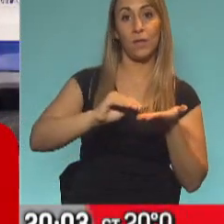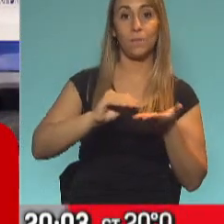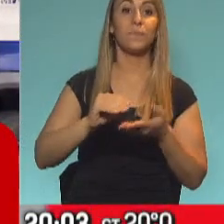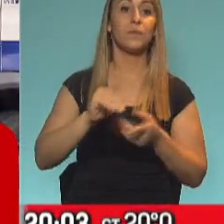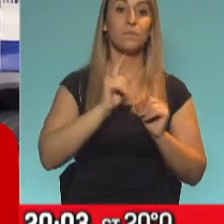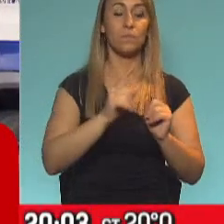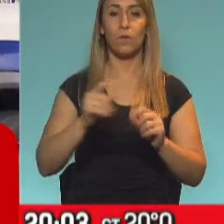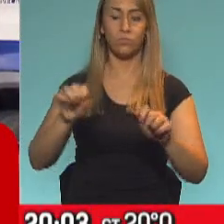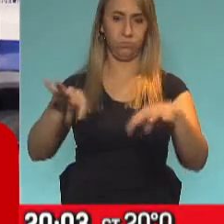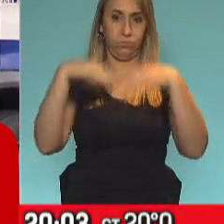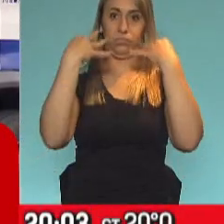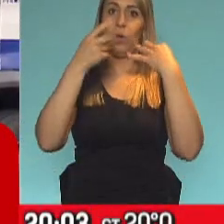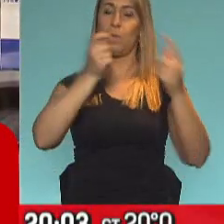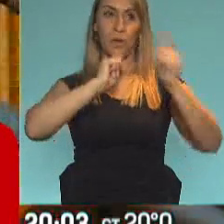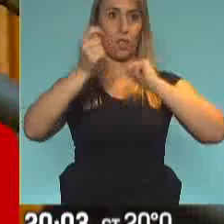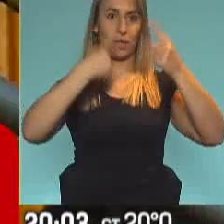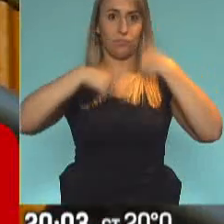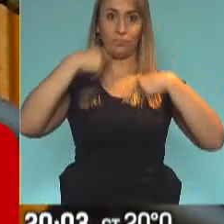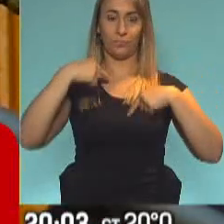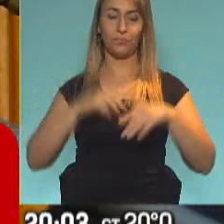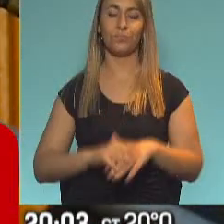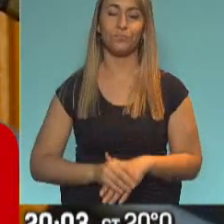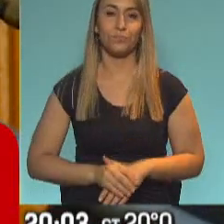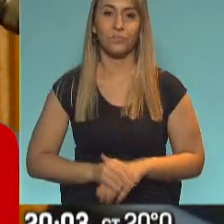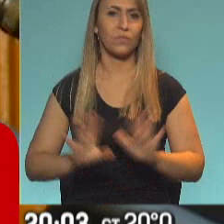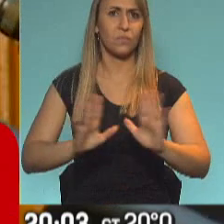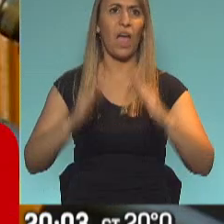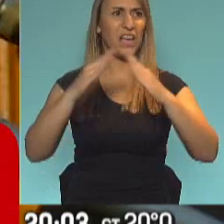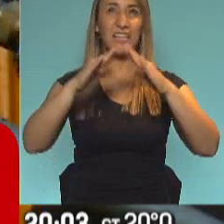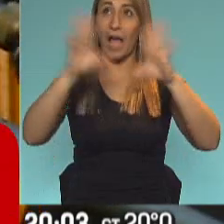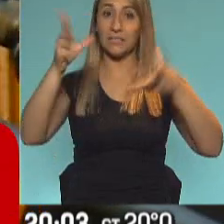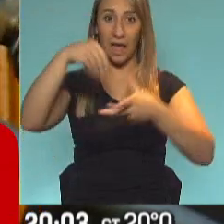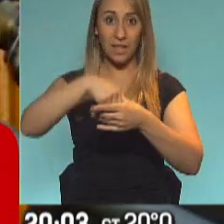hace 50 minutos. No, la casa no estaba en condiciones